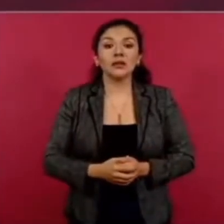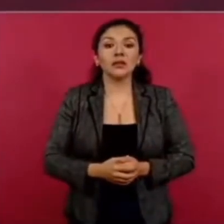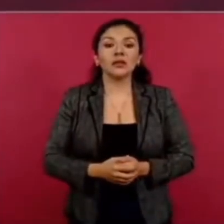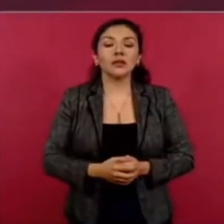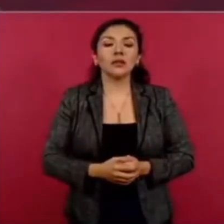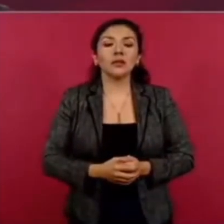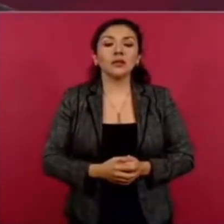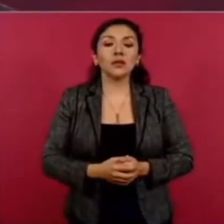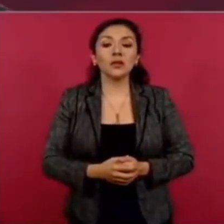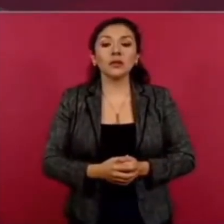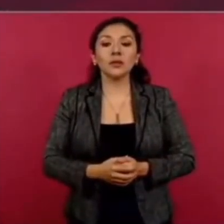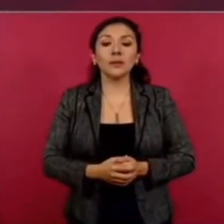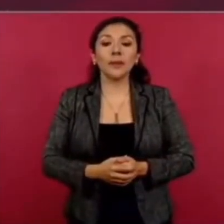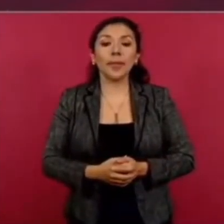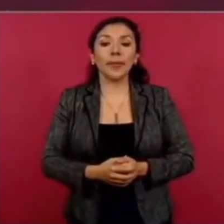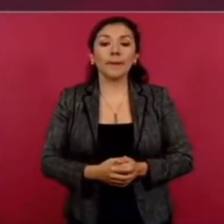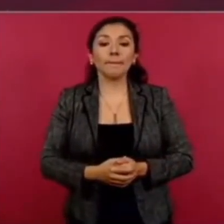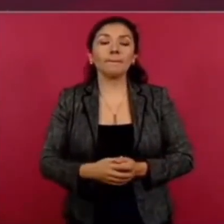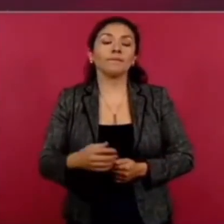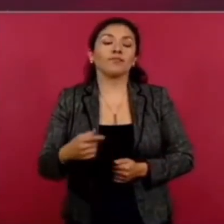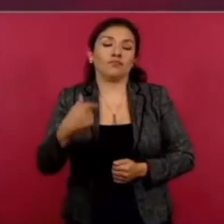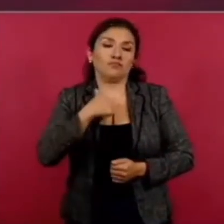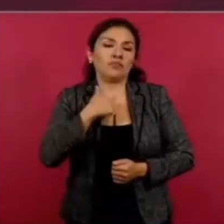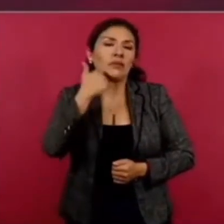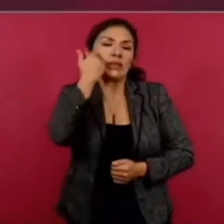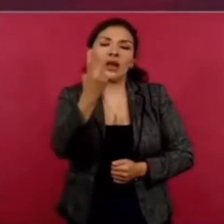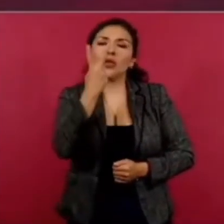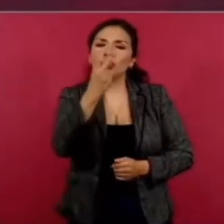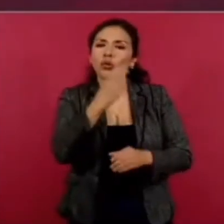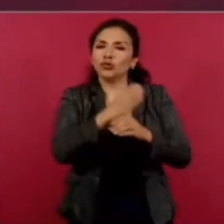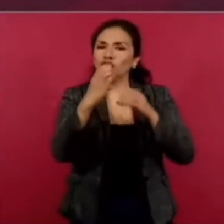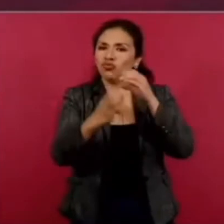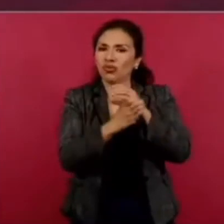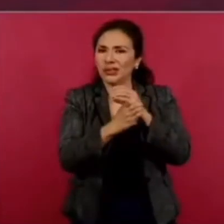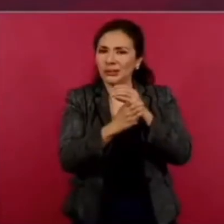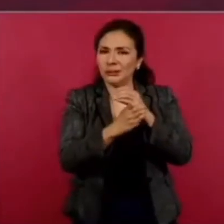con dos propósitos: